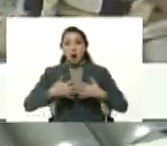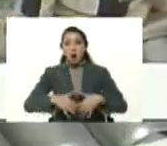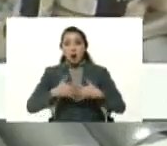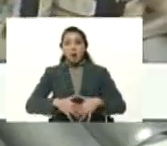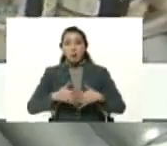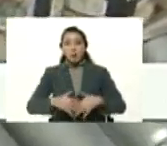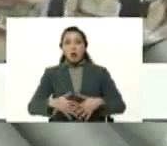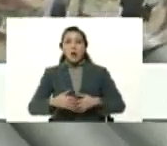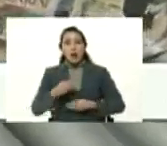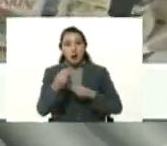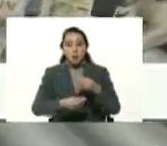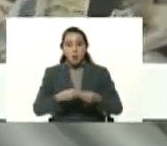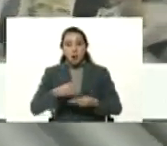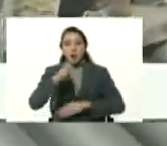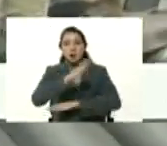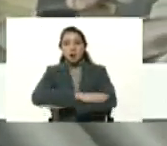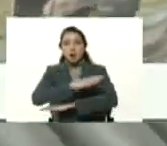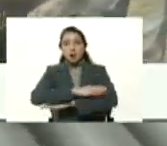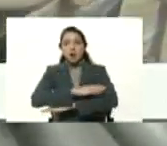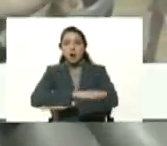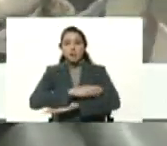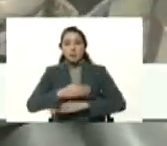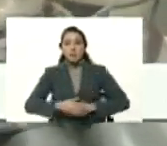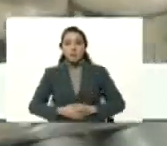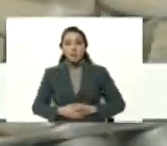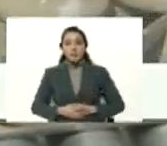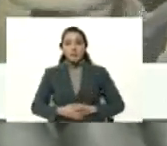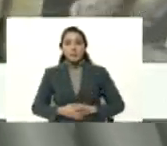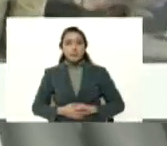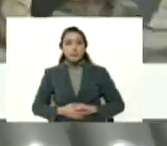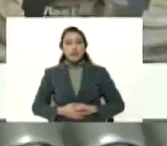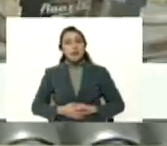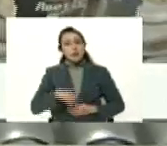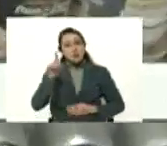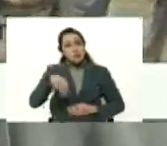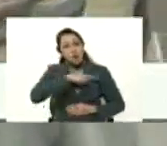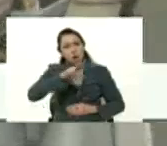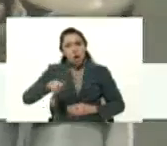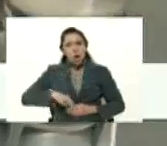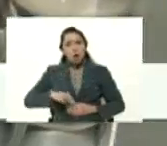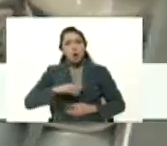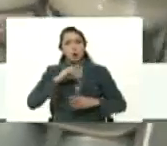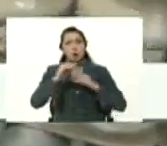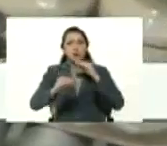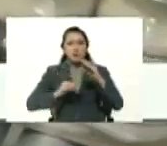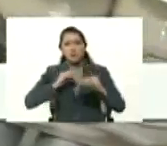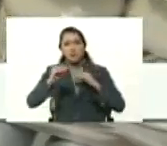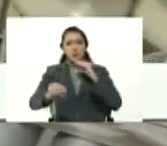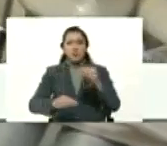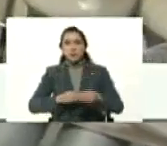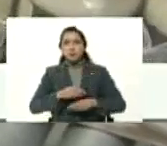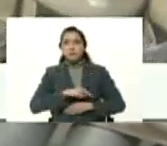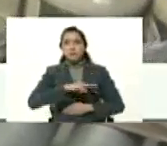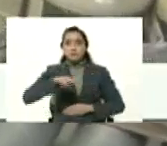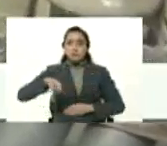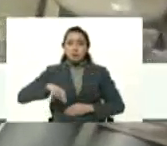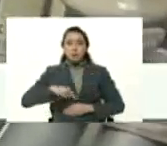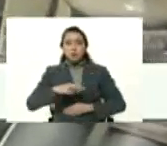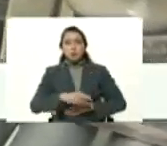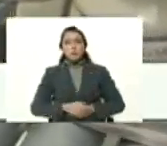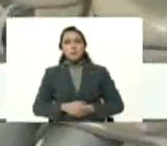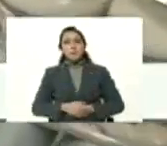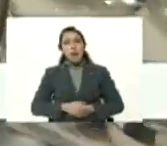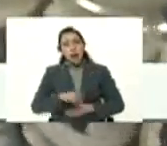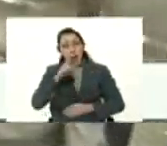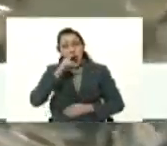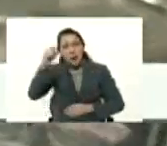untables con capacidad instalada de 160 toneladas mes. Estamos hablando de cerca de unos 500.000 envases. Señor presidente, es